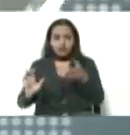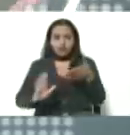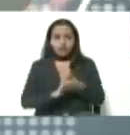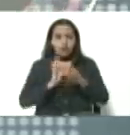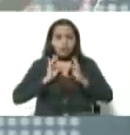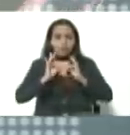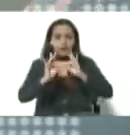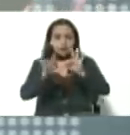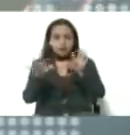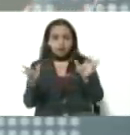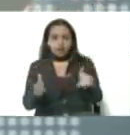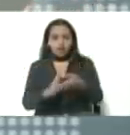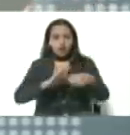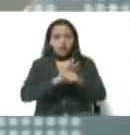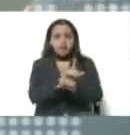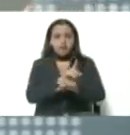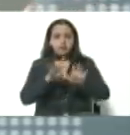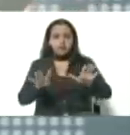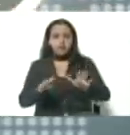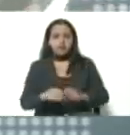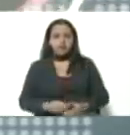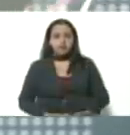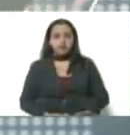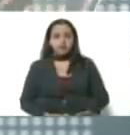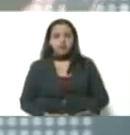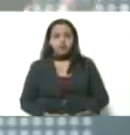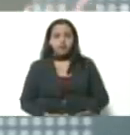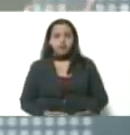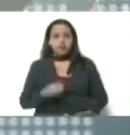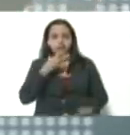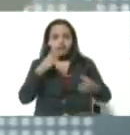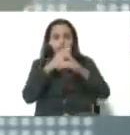por kobe 19 muy buenas noches